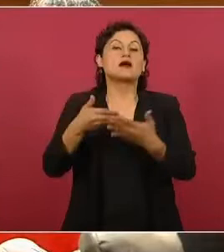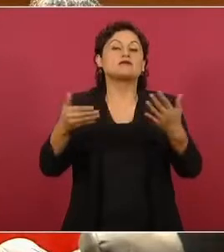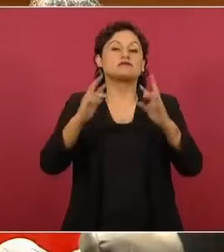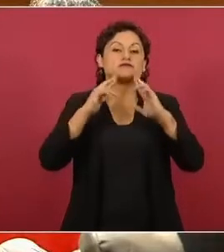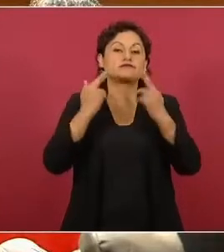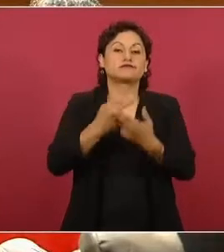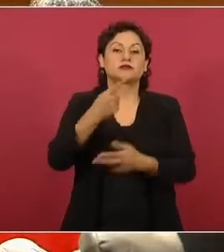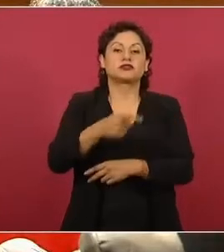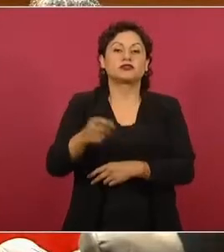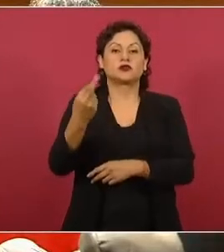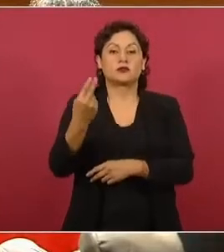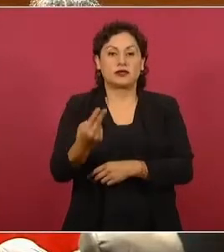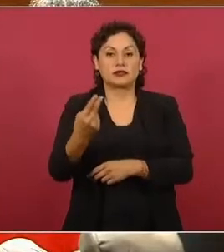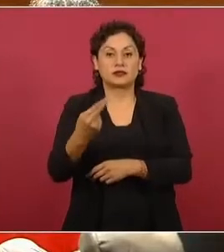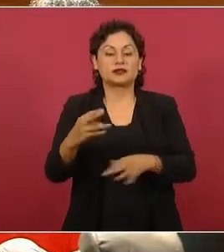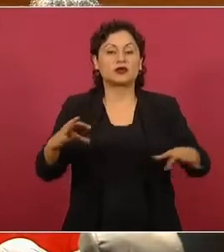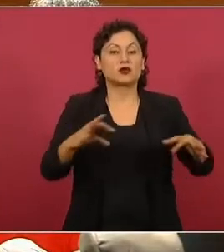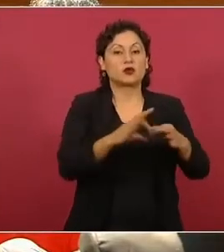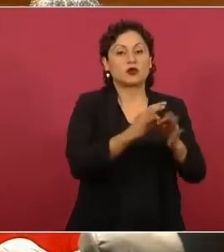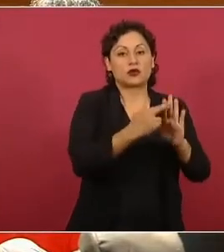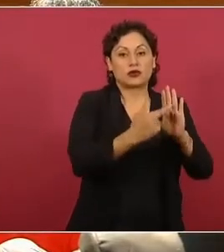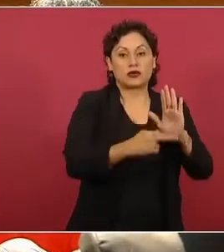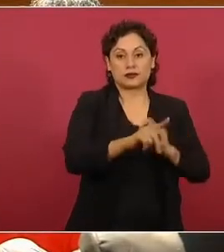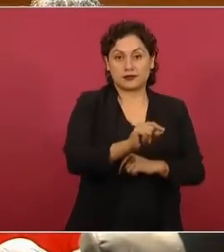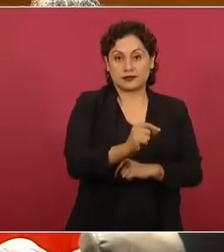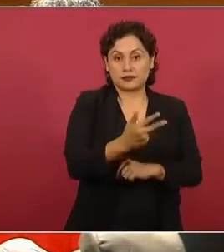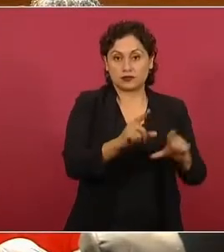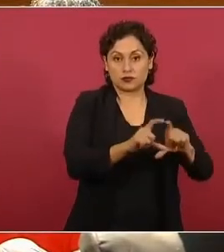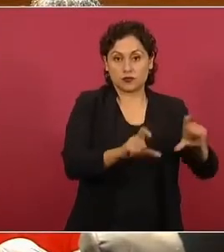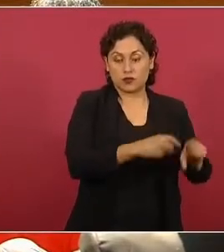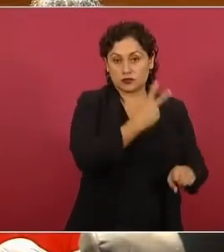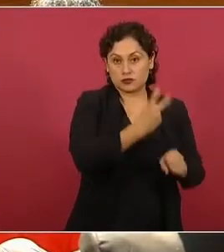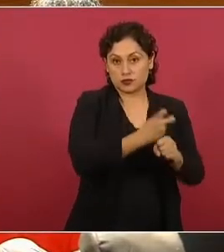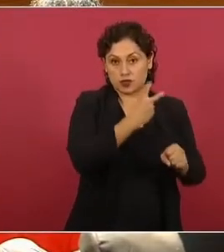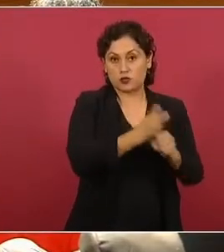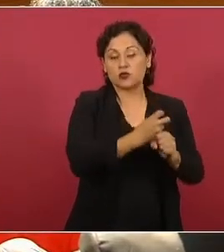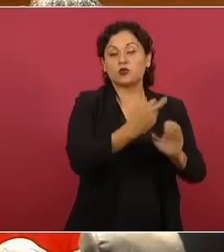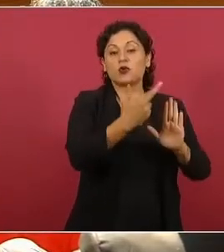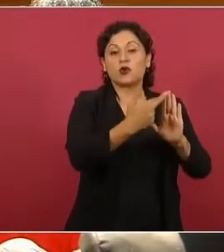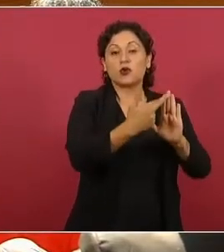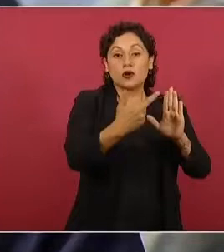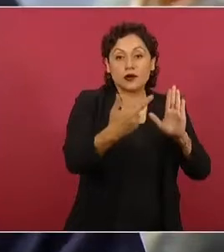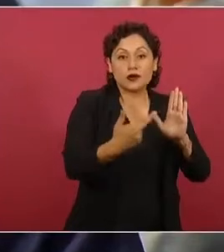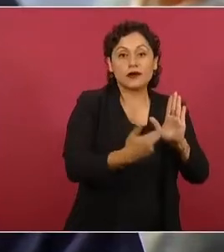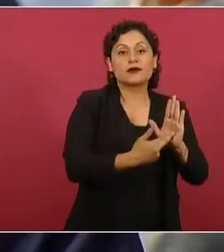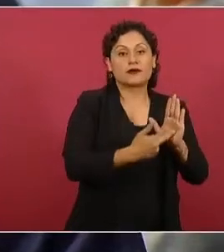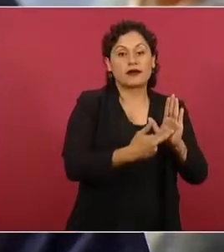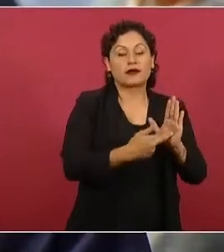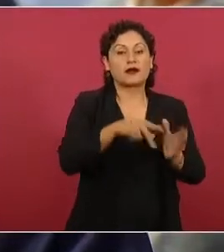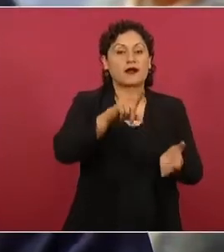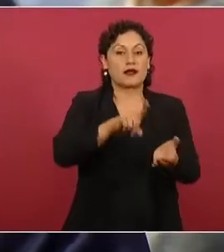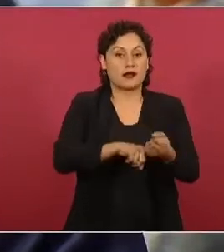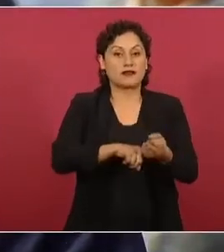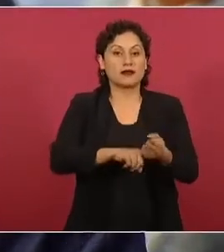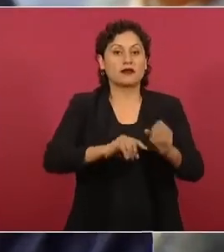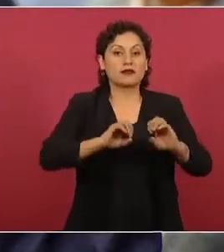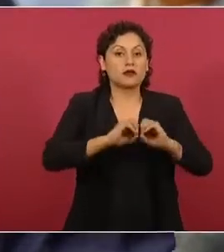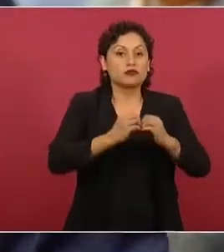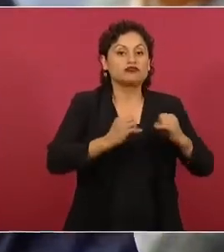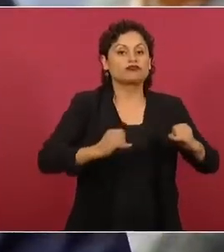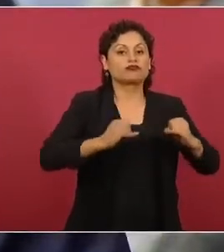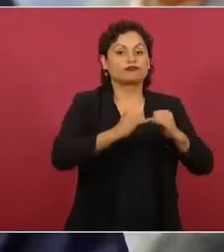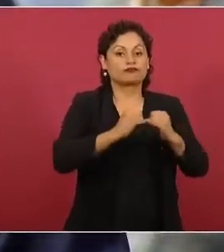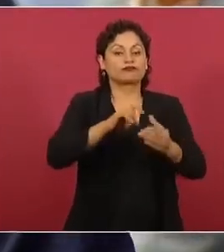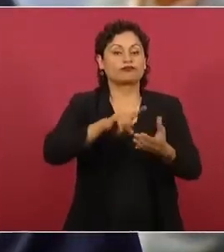con fundamento en la regla 78, párrafo 2, de las reglas de operación de los órganos colegiados del Instituto del Fondo Nacional de